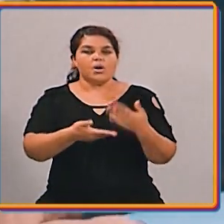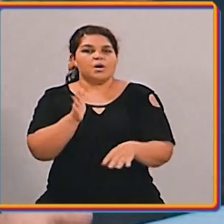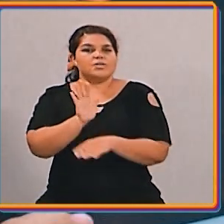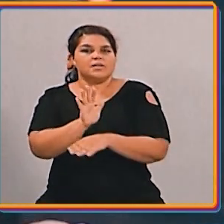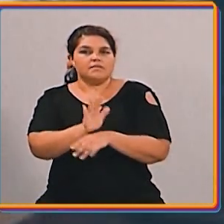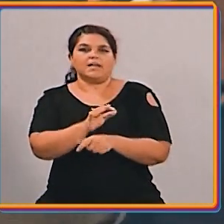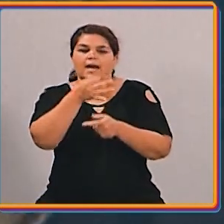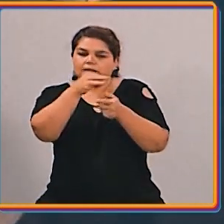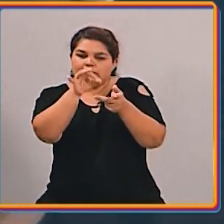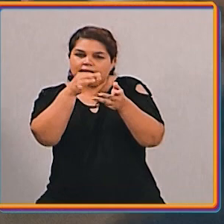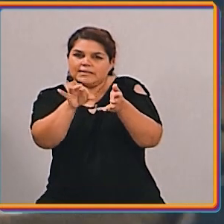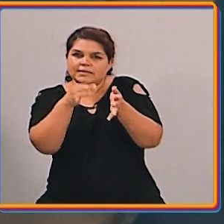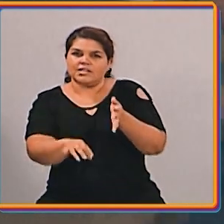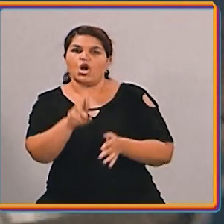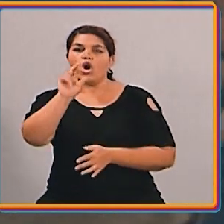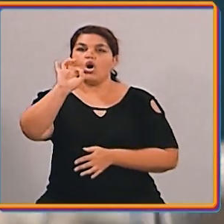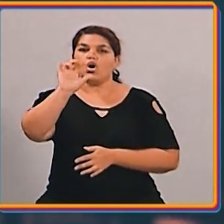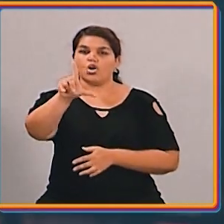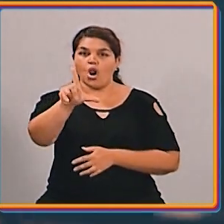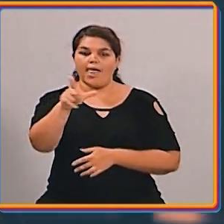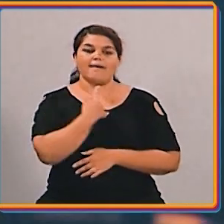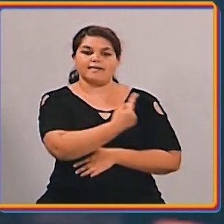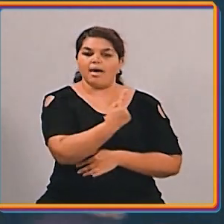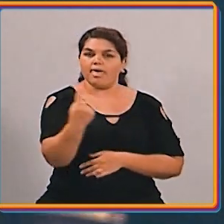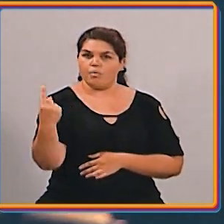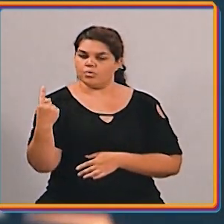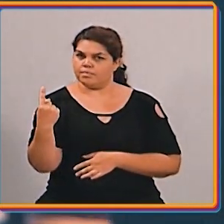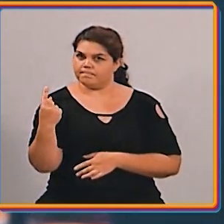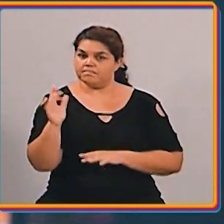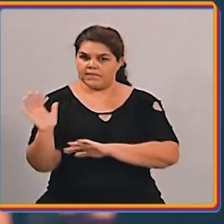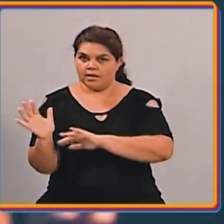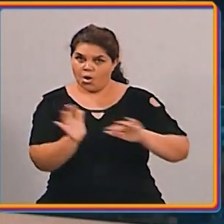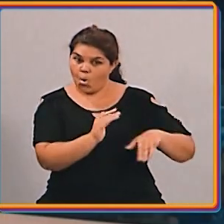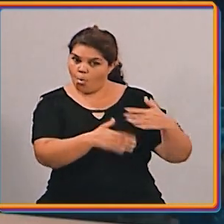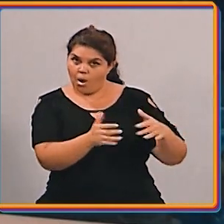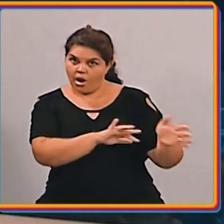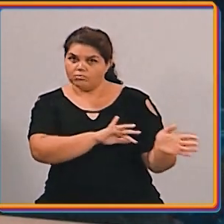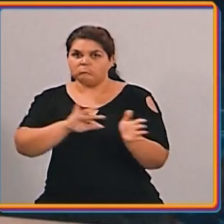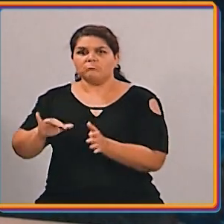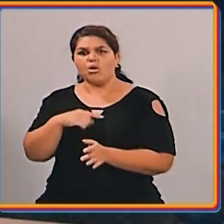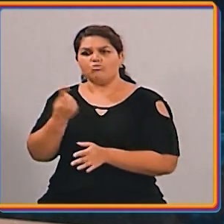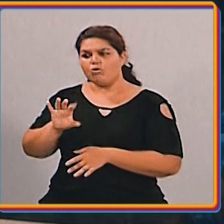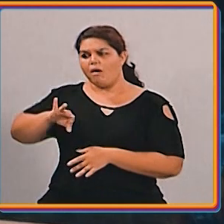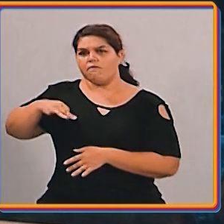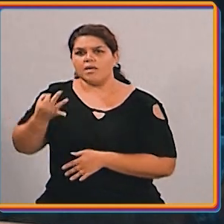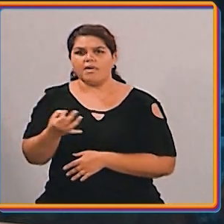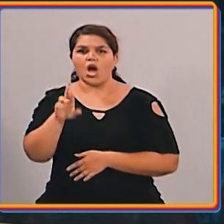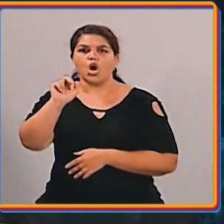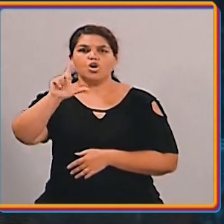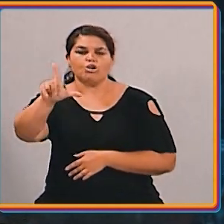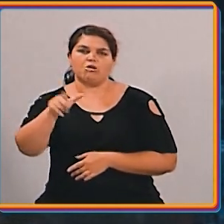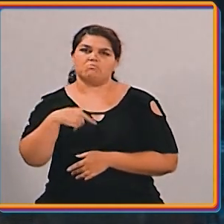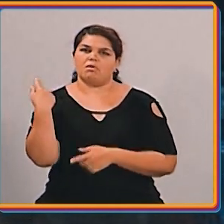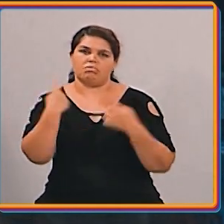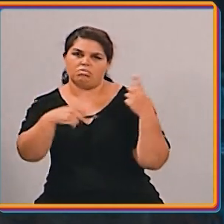las características especiales del rol que debemos asumir. Pero en nuestra vida asumimos diferentes roles, ya sea en la